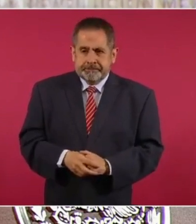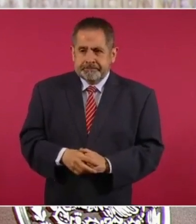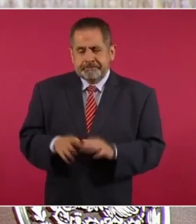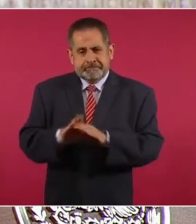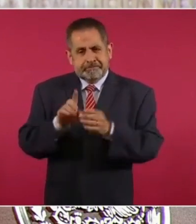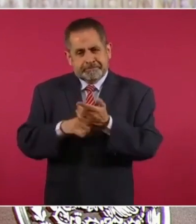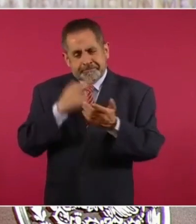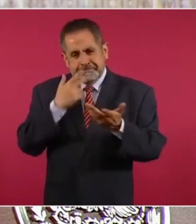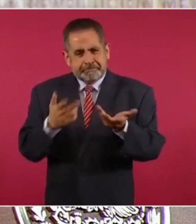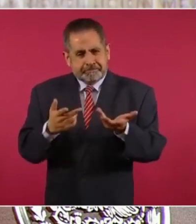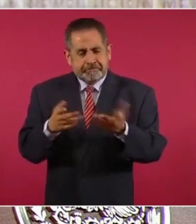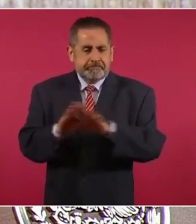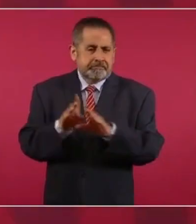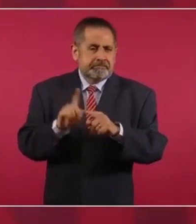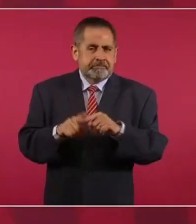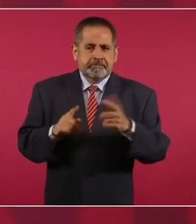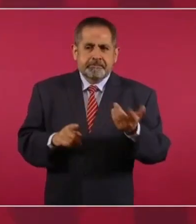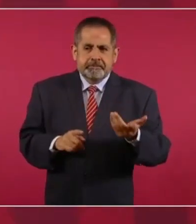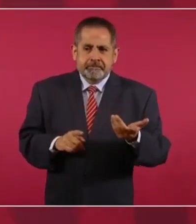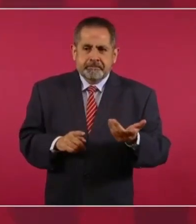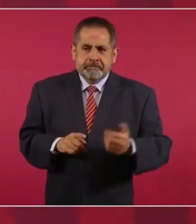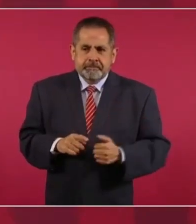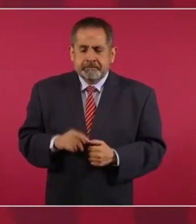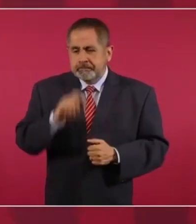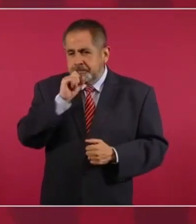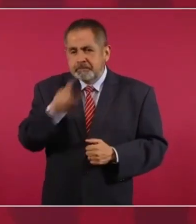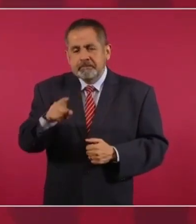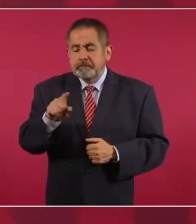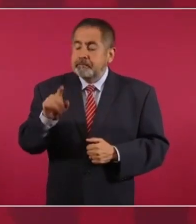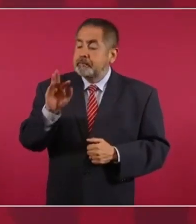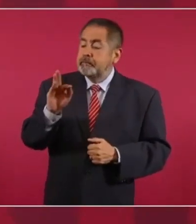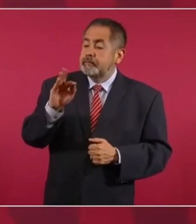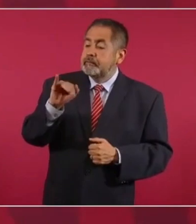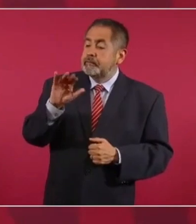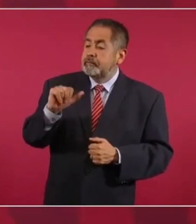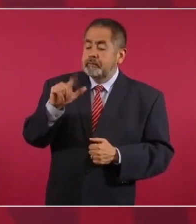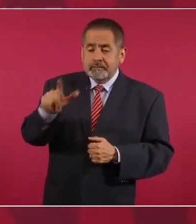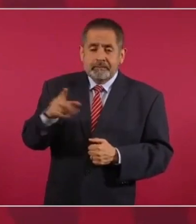y, en su caso, también buenos fiscales.